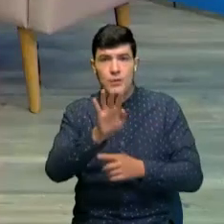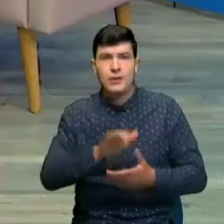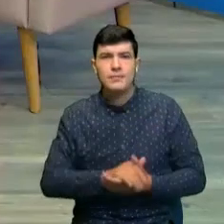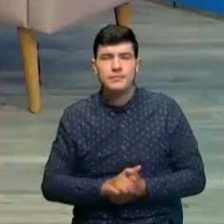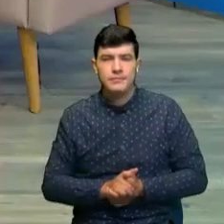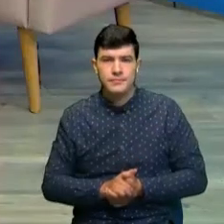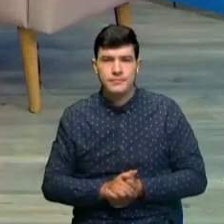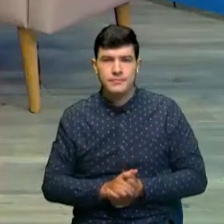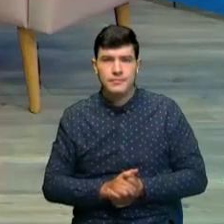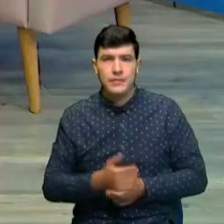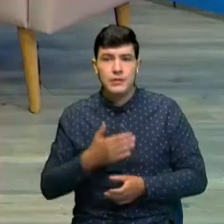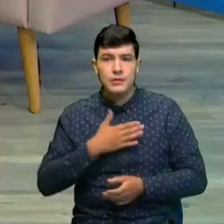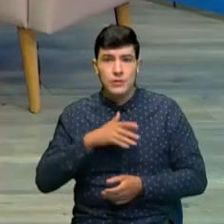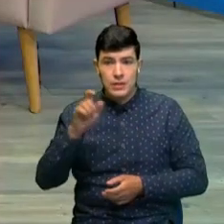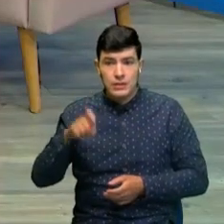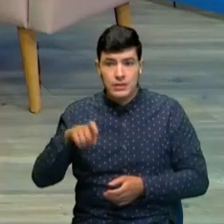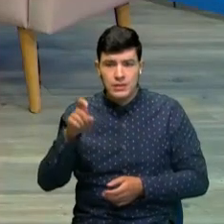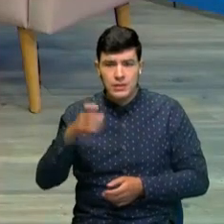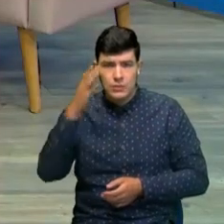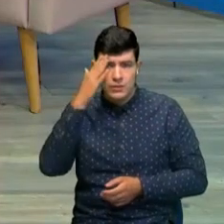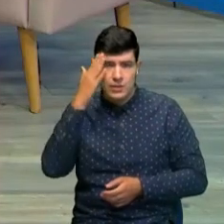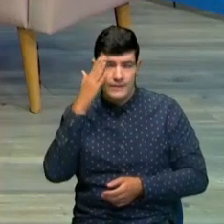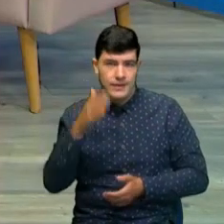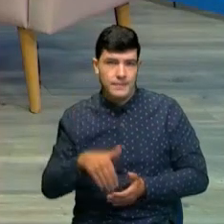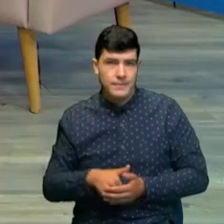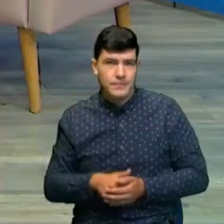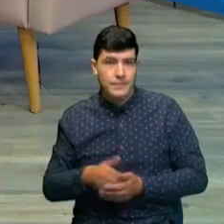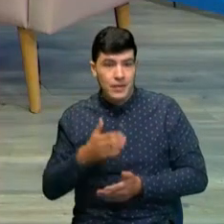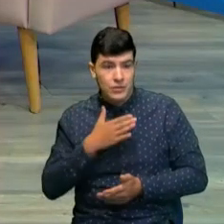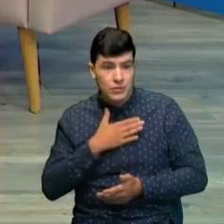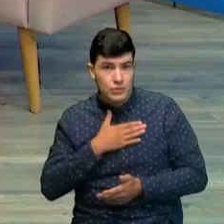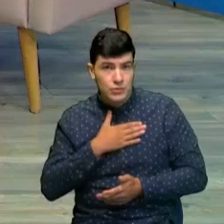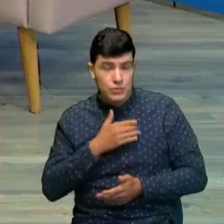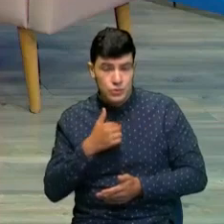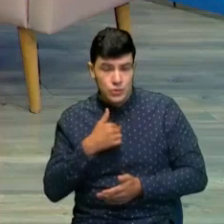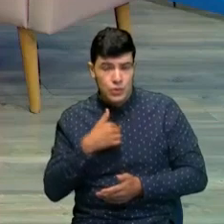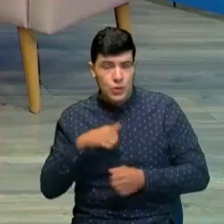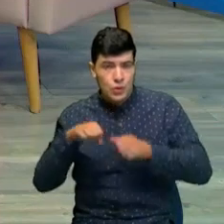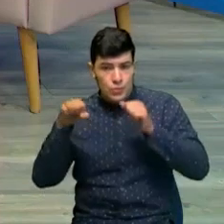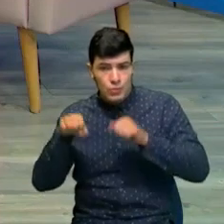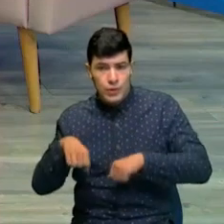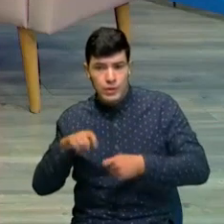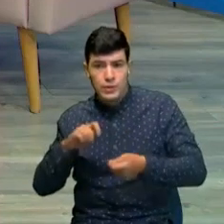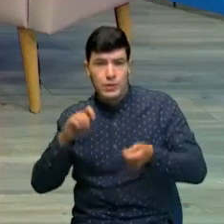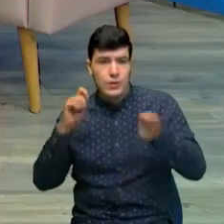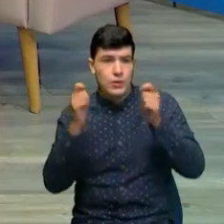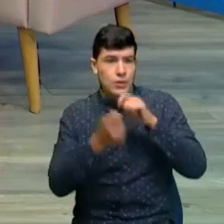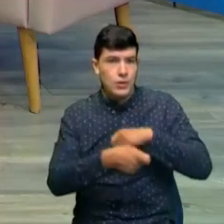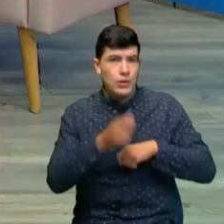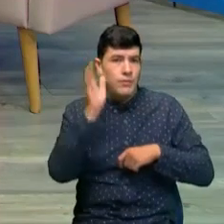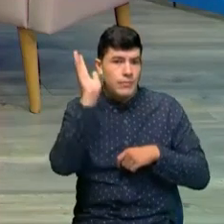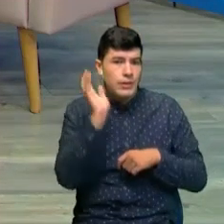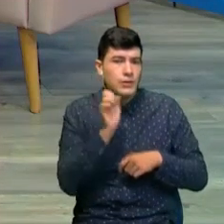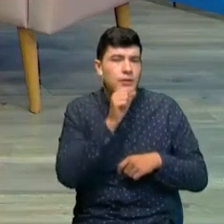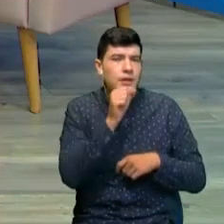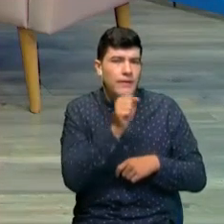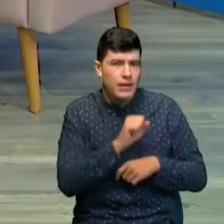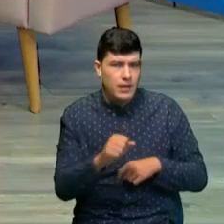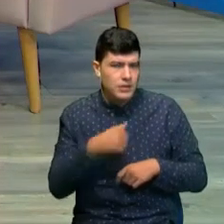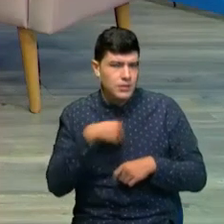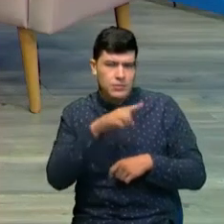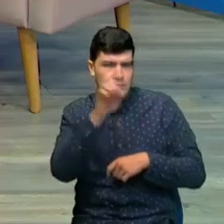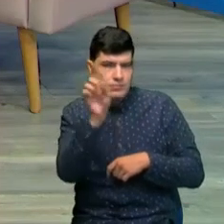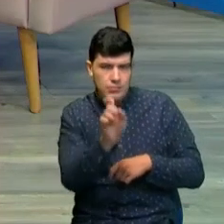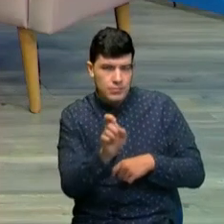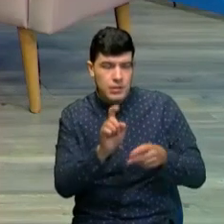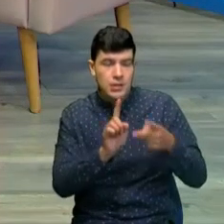Uh-huh. Necesitaba saber si yo me puedo pasar a pensión de vejez, una pregunta. Y